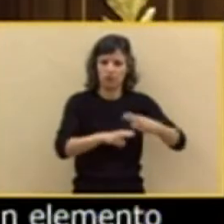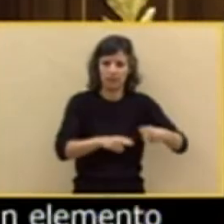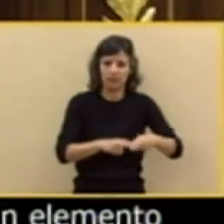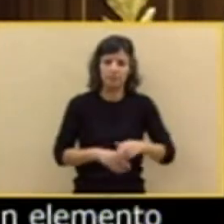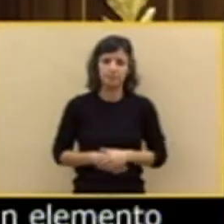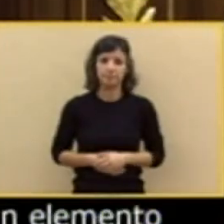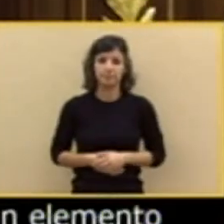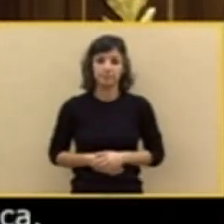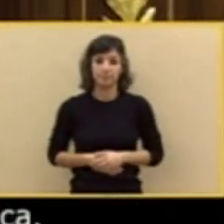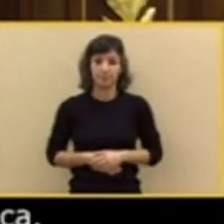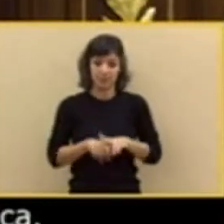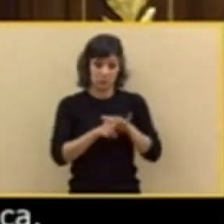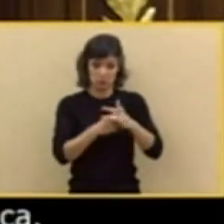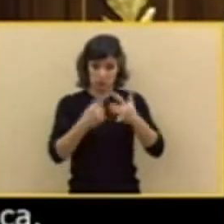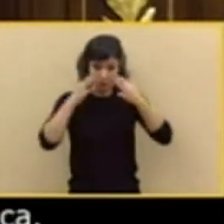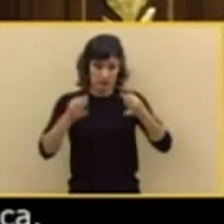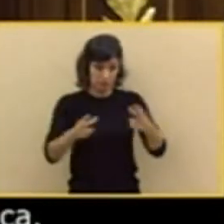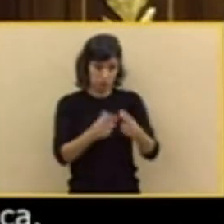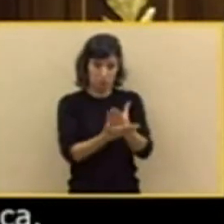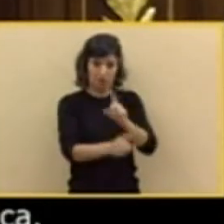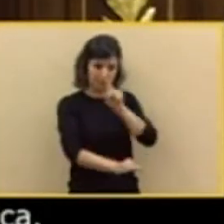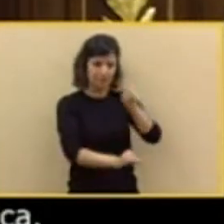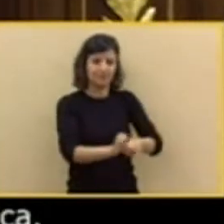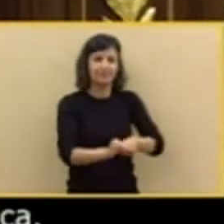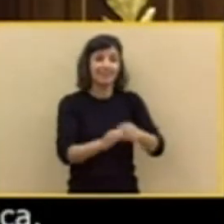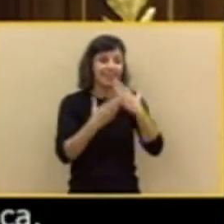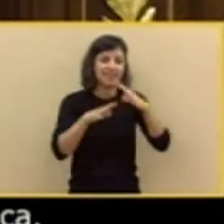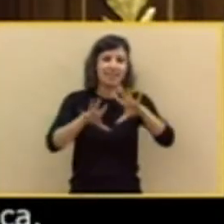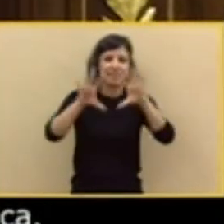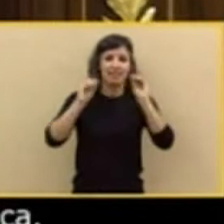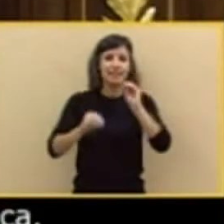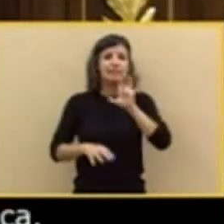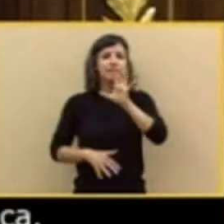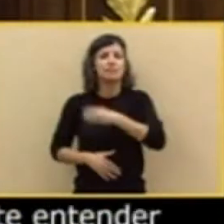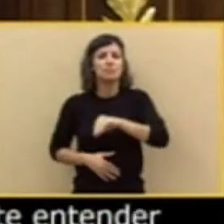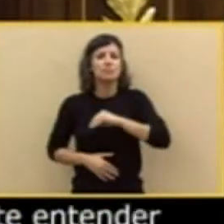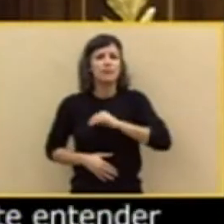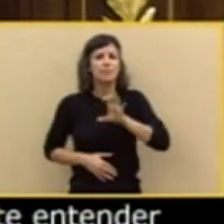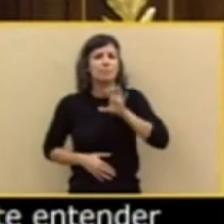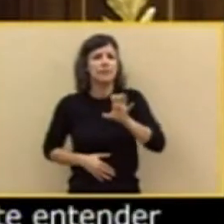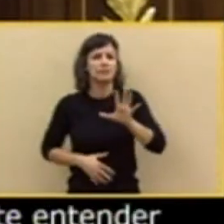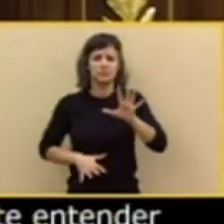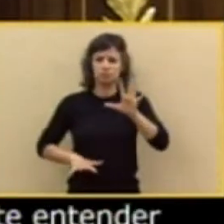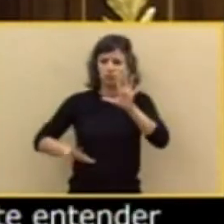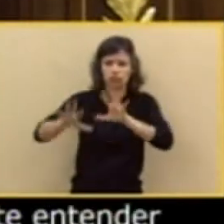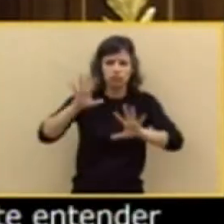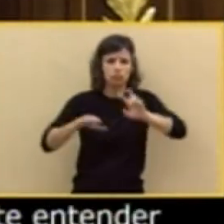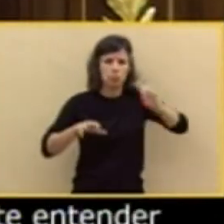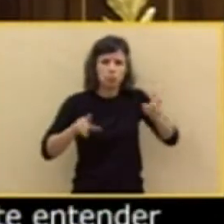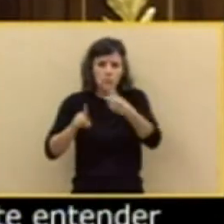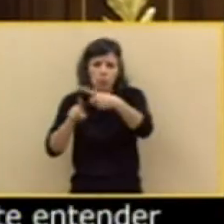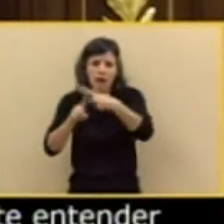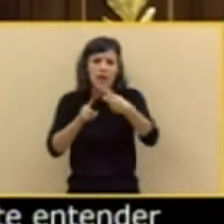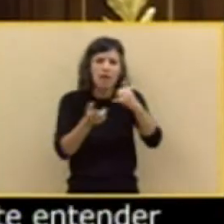y apoyos? Porque hay disensiones también dentro del Partido Popular. vamos a ver. Aquí hay, si nos fijamos a la